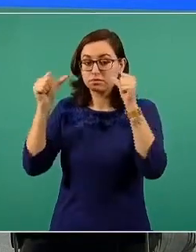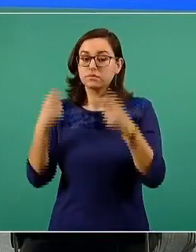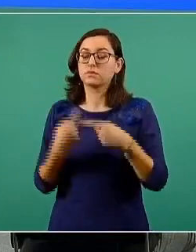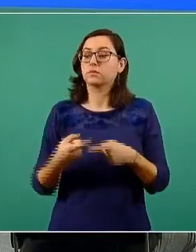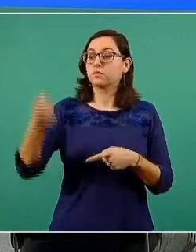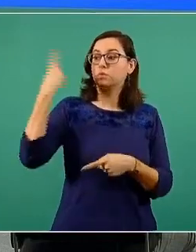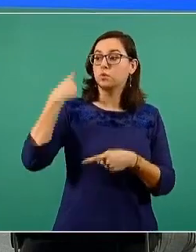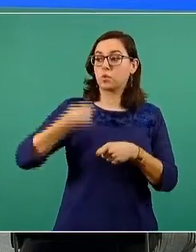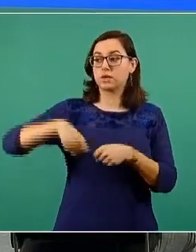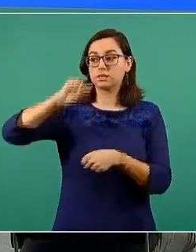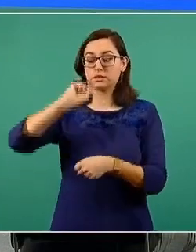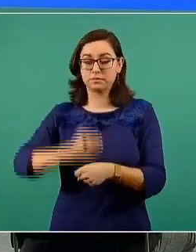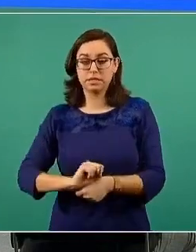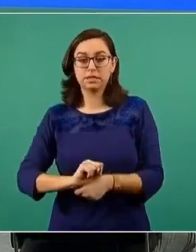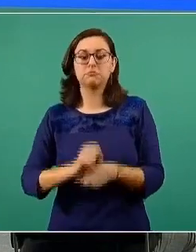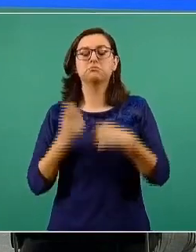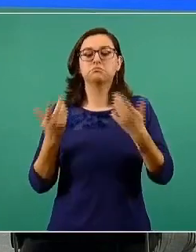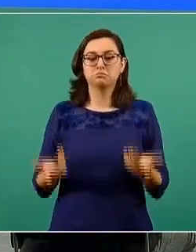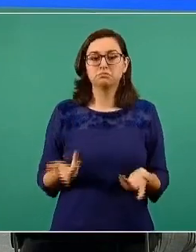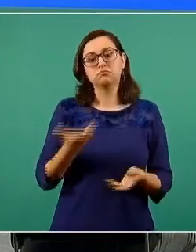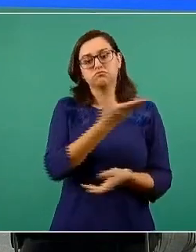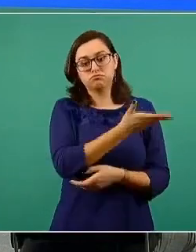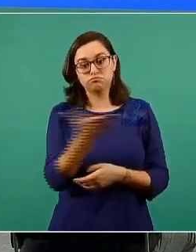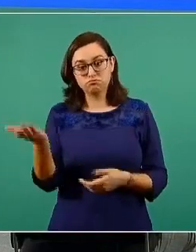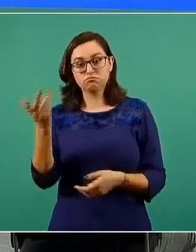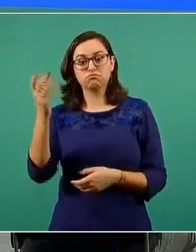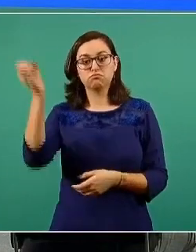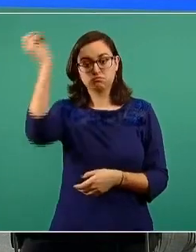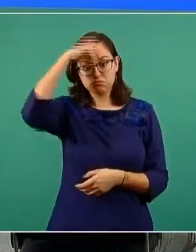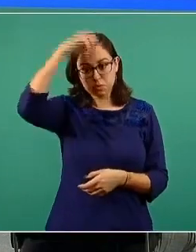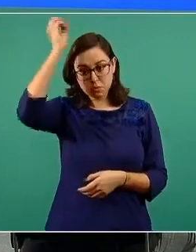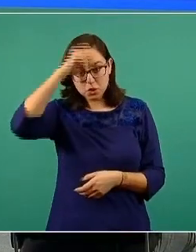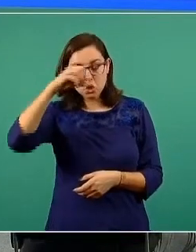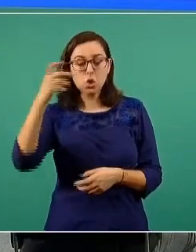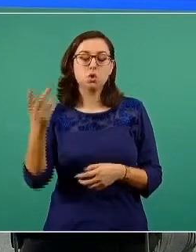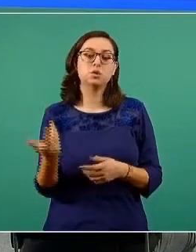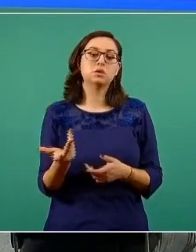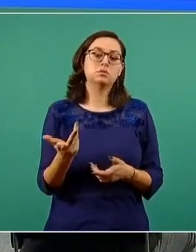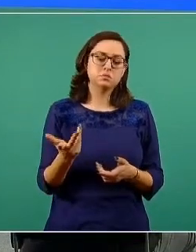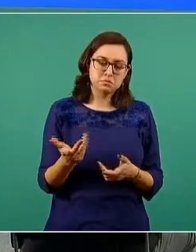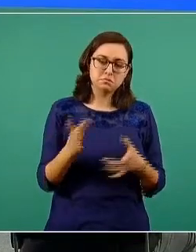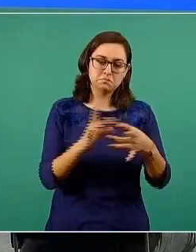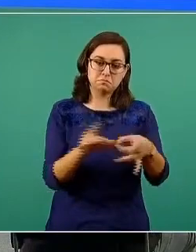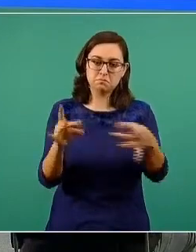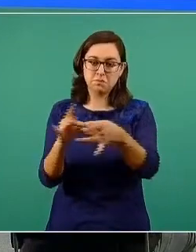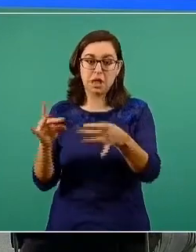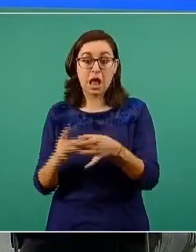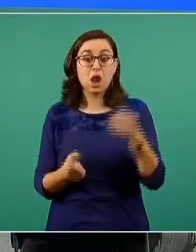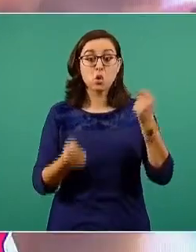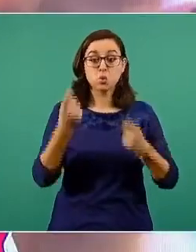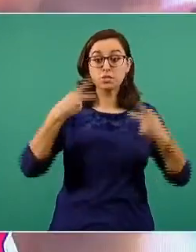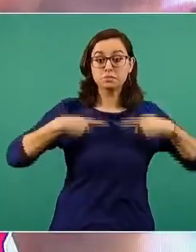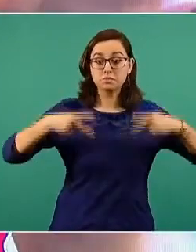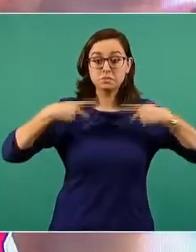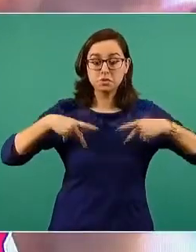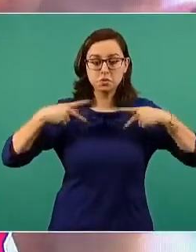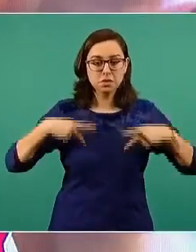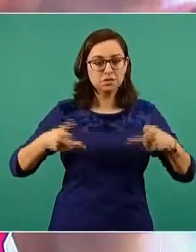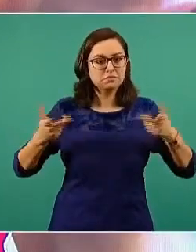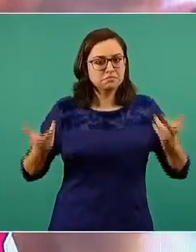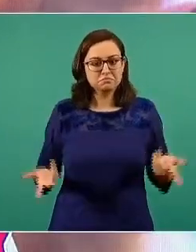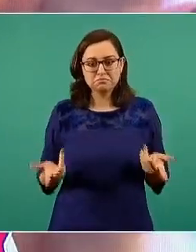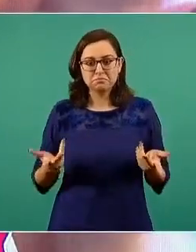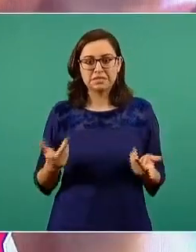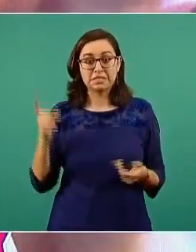semana pasada a partir de algunos comentarios de ustedes, comunicadoras y comunicadores, de personas que pudieran tener dificultades